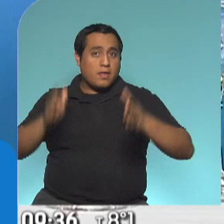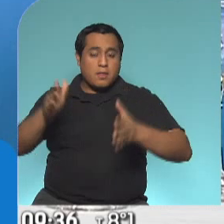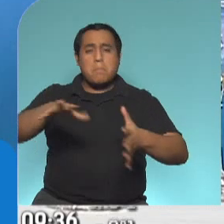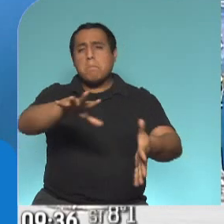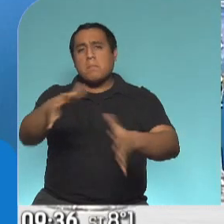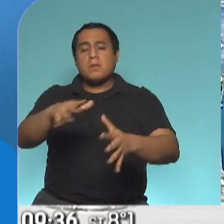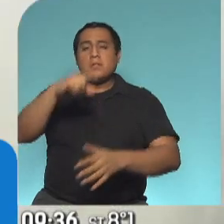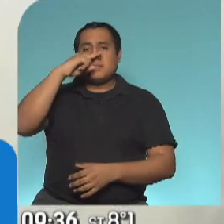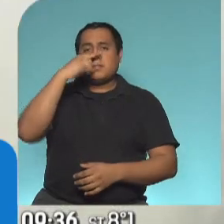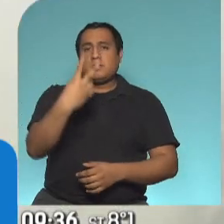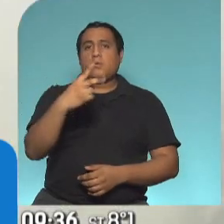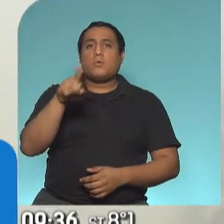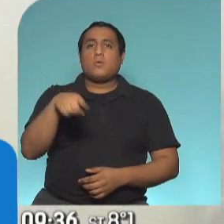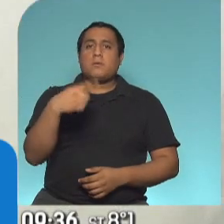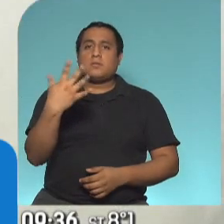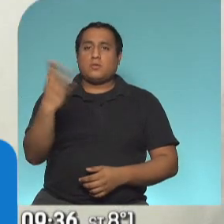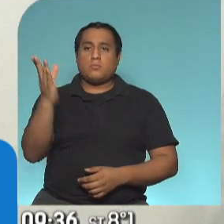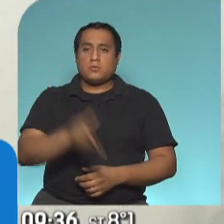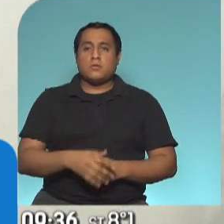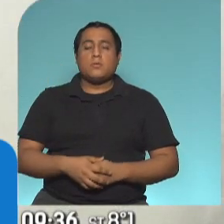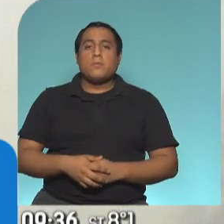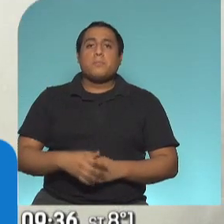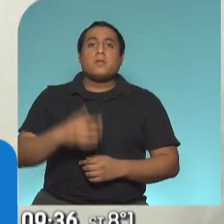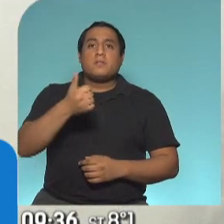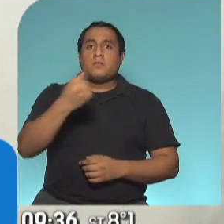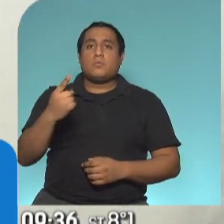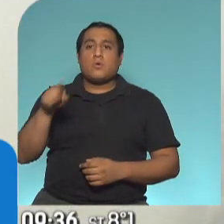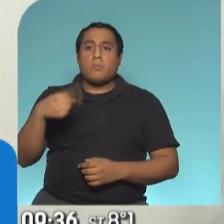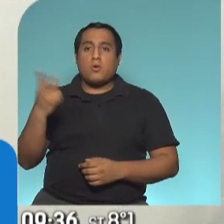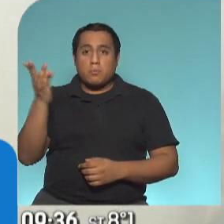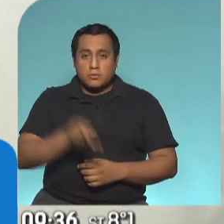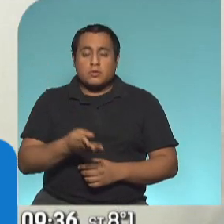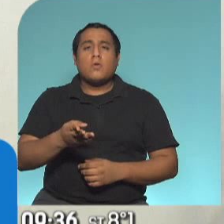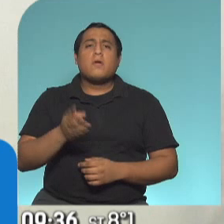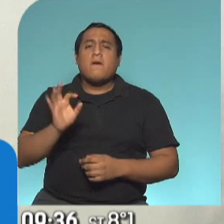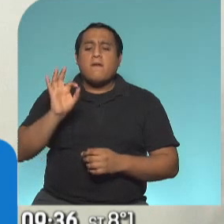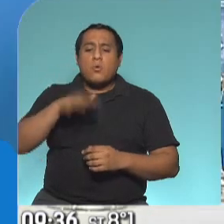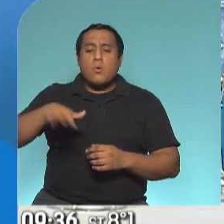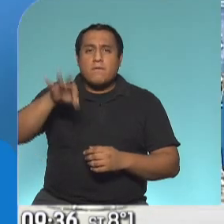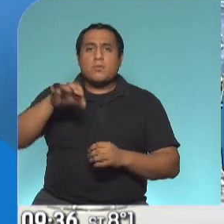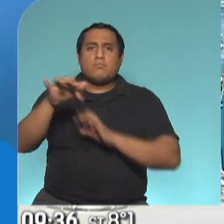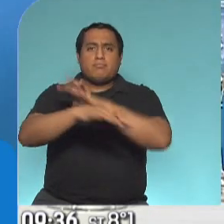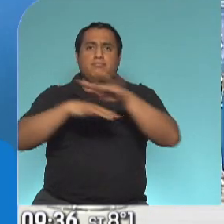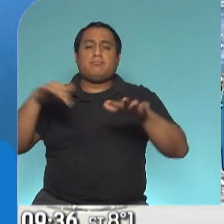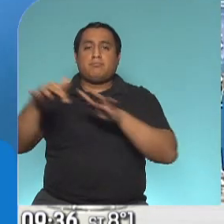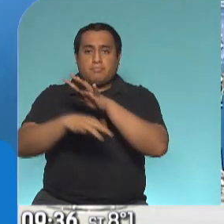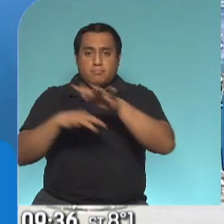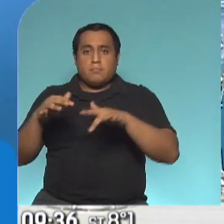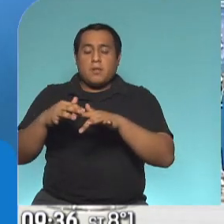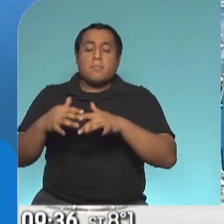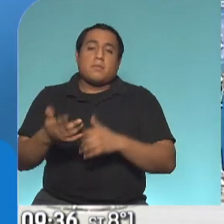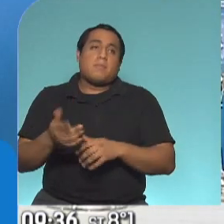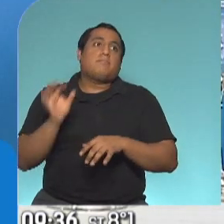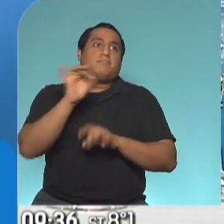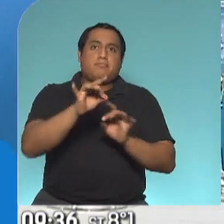72 5 años el 61 2% es transmisión comunitaria a la hora de adquirir la enfermedad